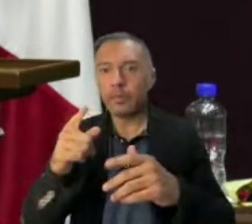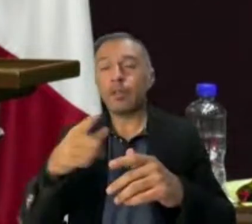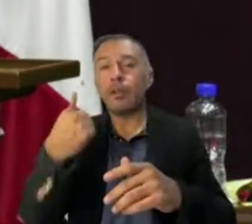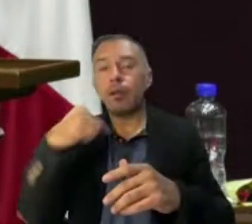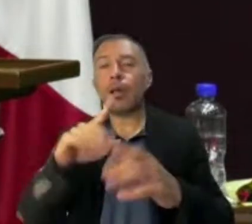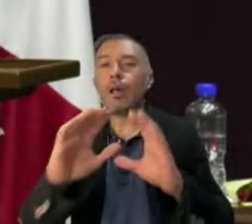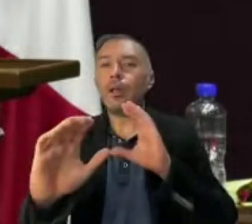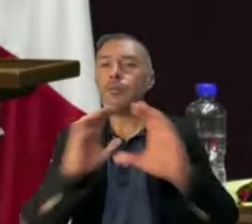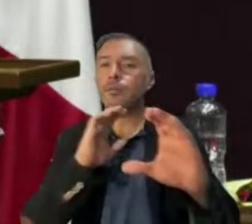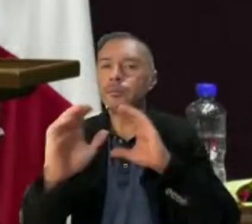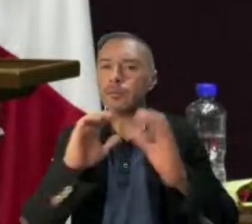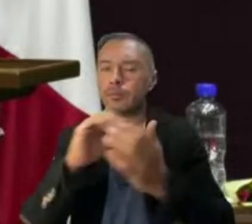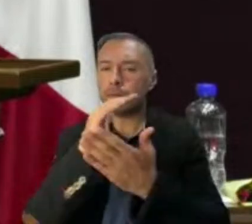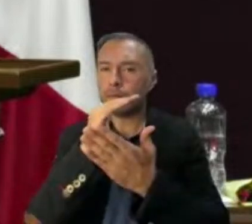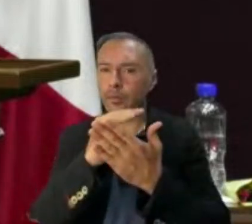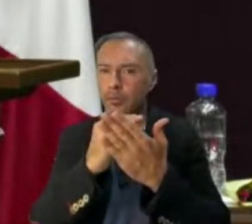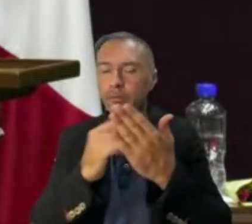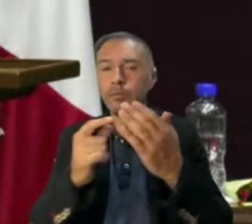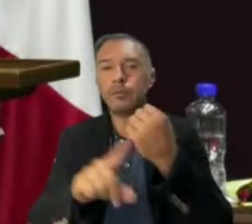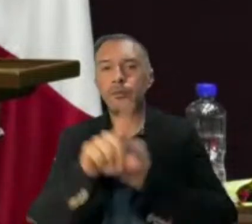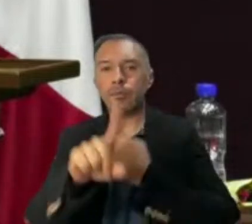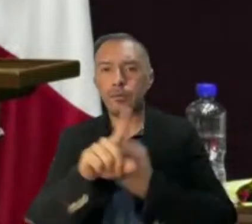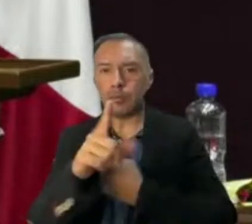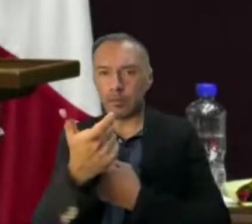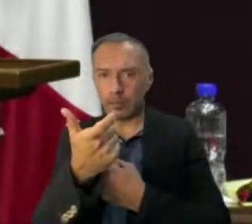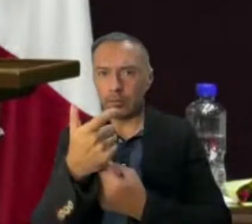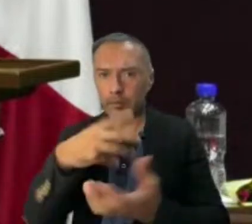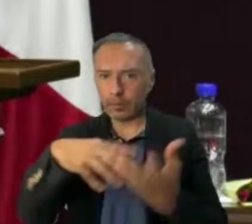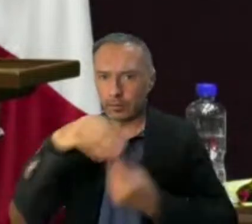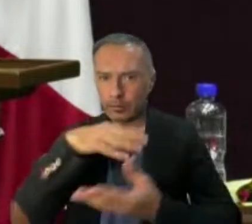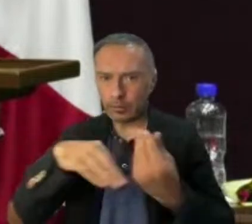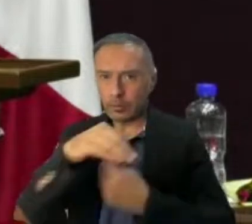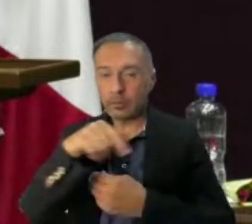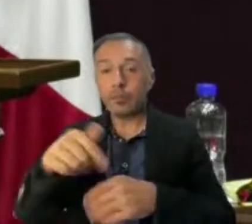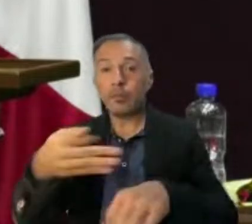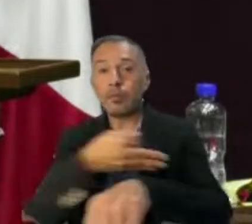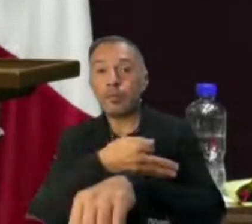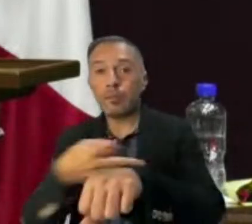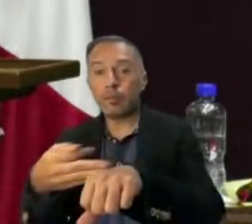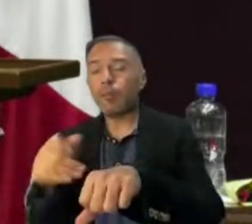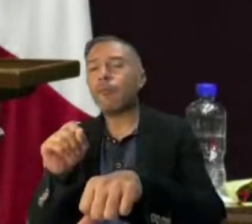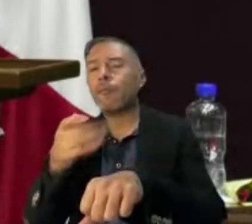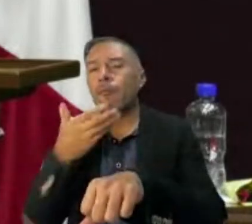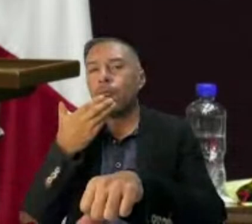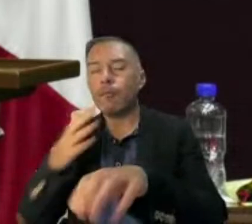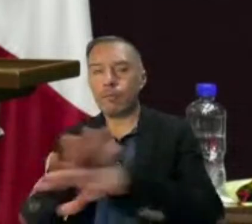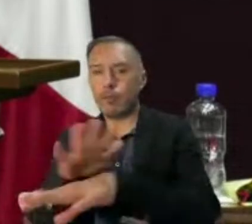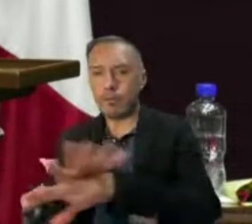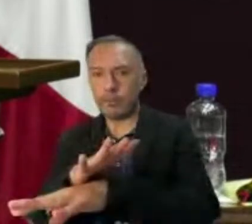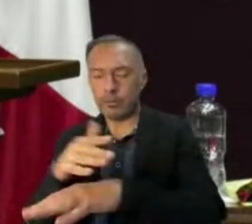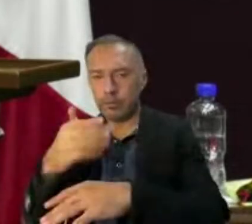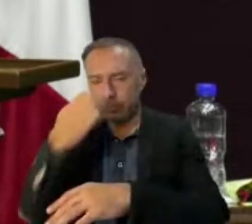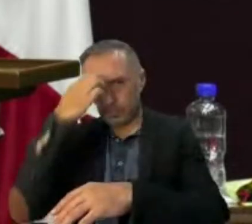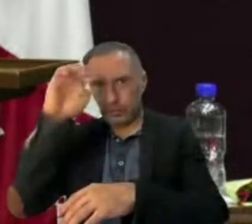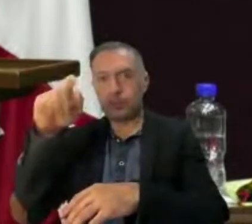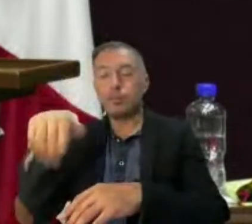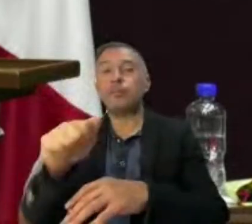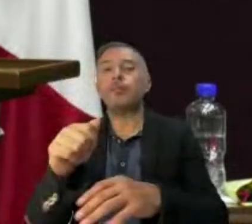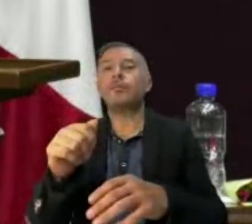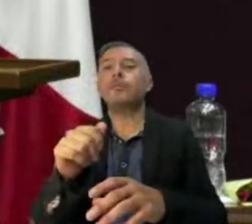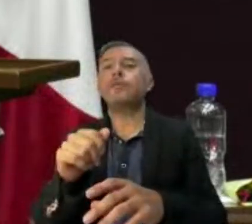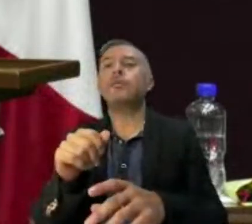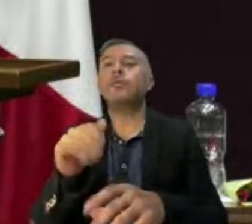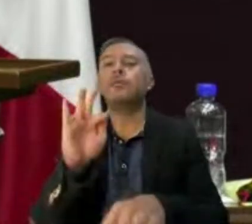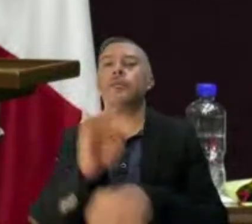comunicación, los problemas financieros, cambios en la dinámica familiar, impacto en la seguridad y confianza,